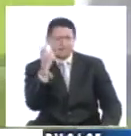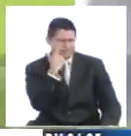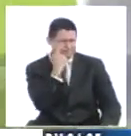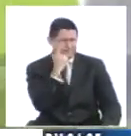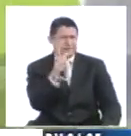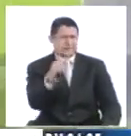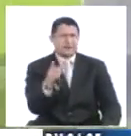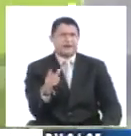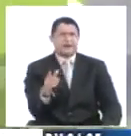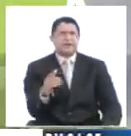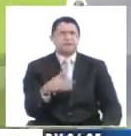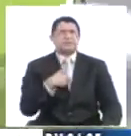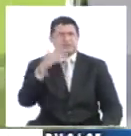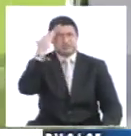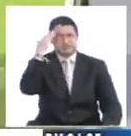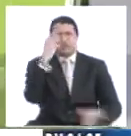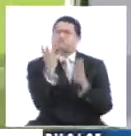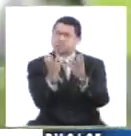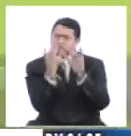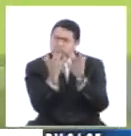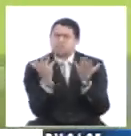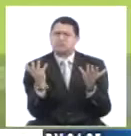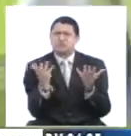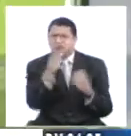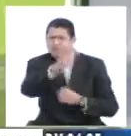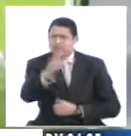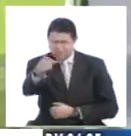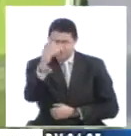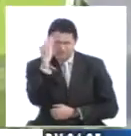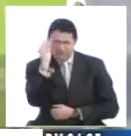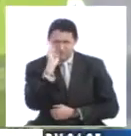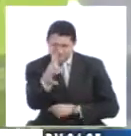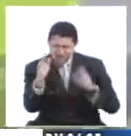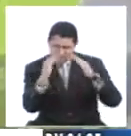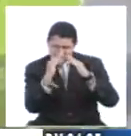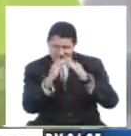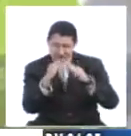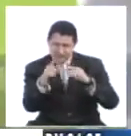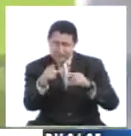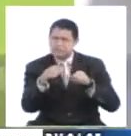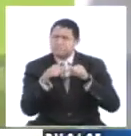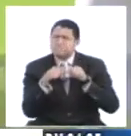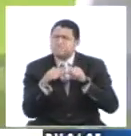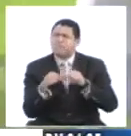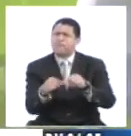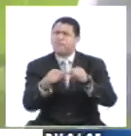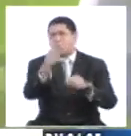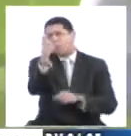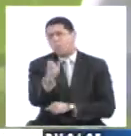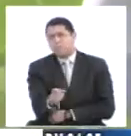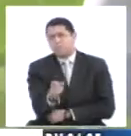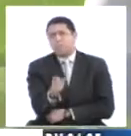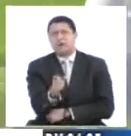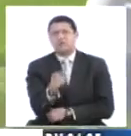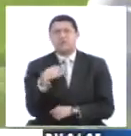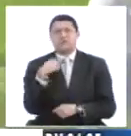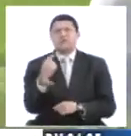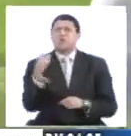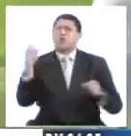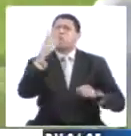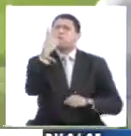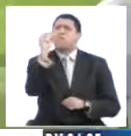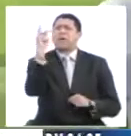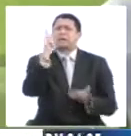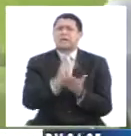en tu programa y que yo sé que mucho mucho que la forma de que esto sea permanente hay personas que van a mi consultorio perdí 20